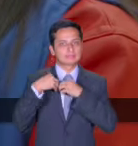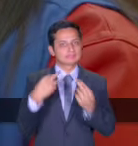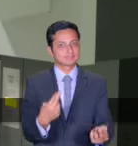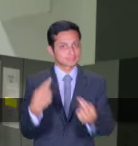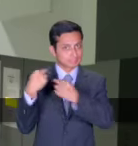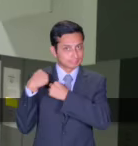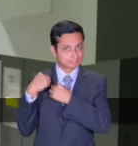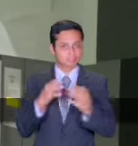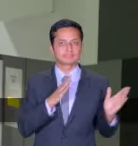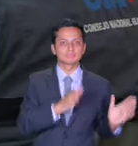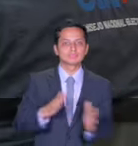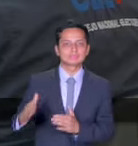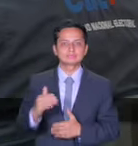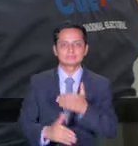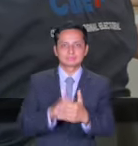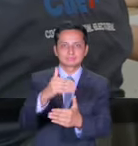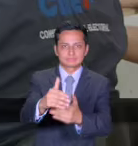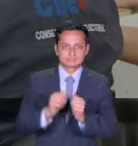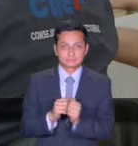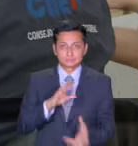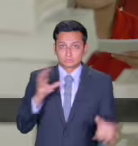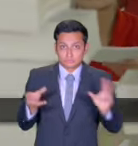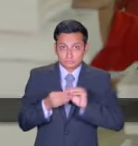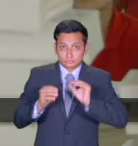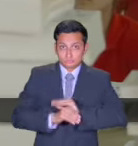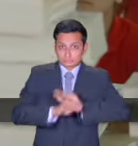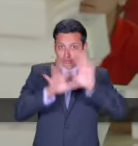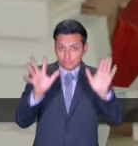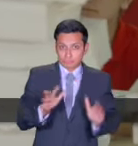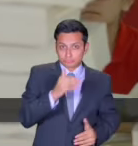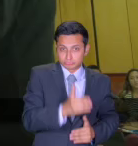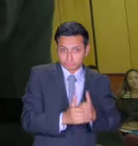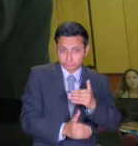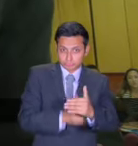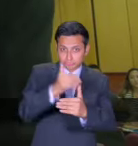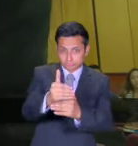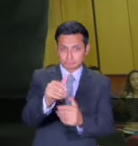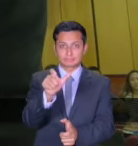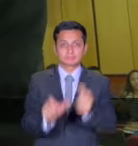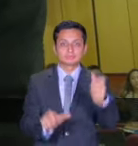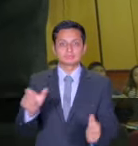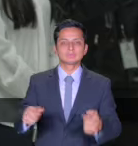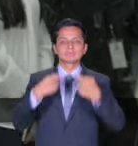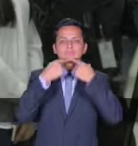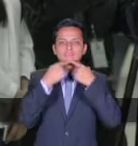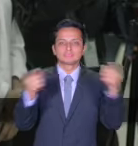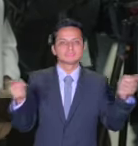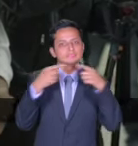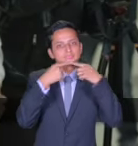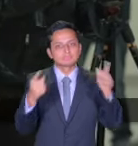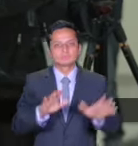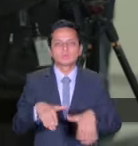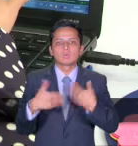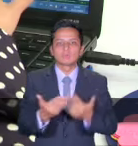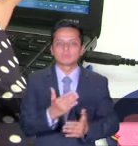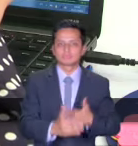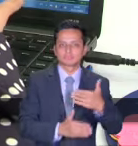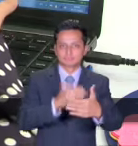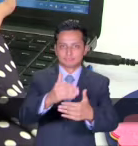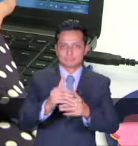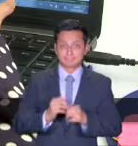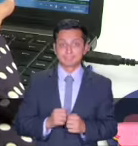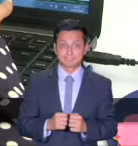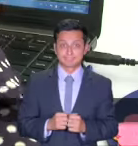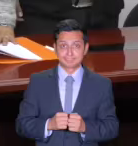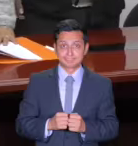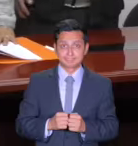y constitucionales, organiza este proceso, transparentando cada una de sus acciones y poniendo en conocimiento público el desarrollo